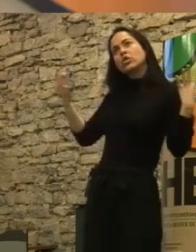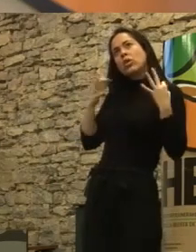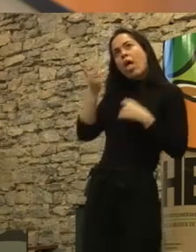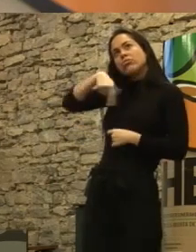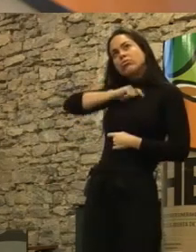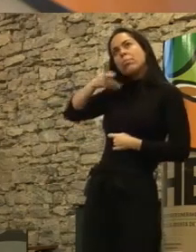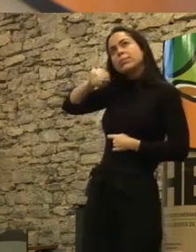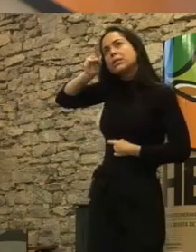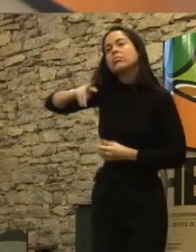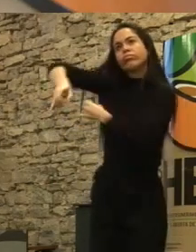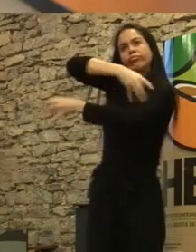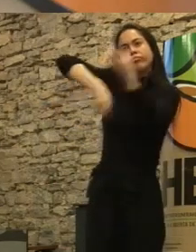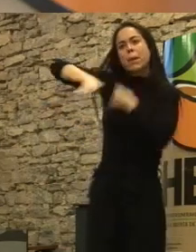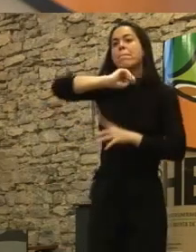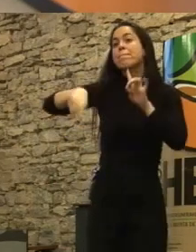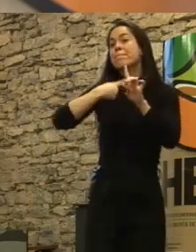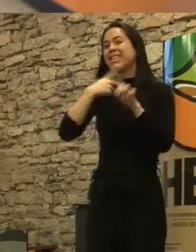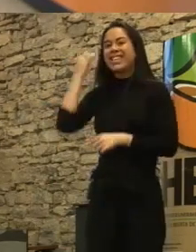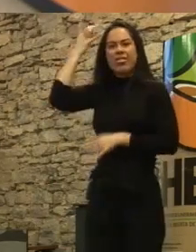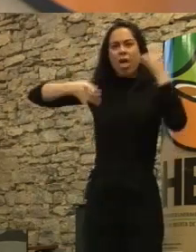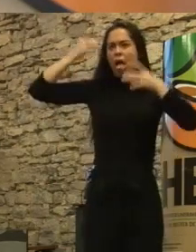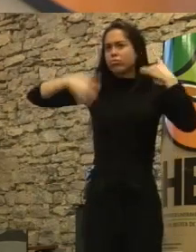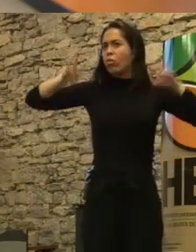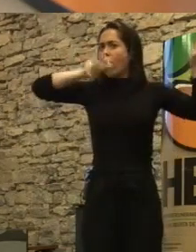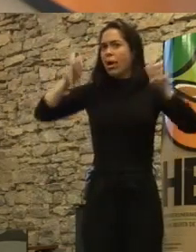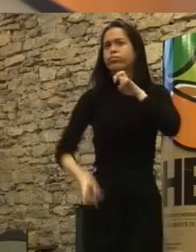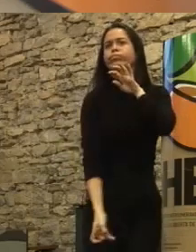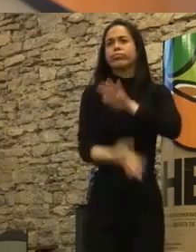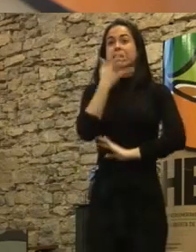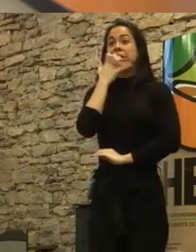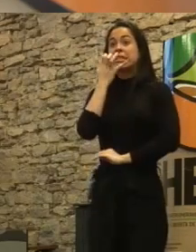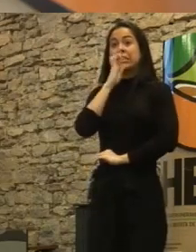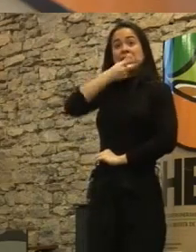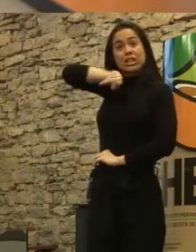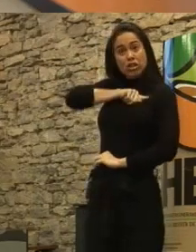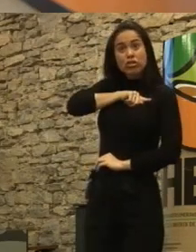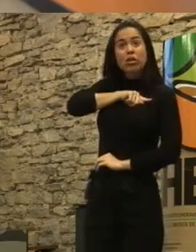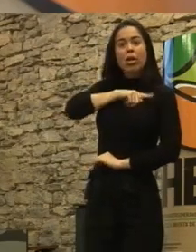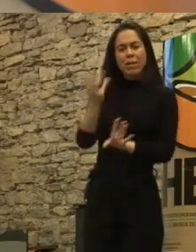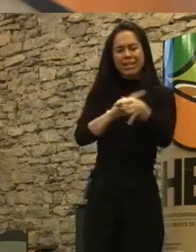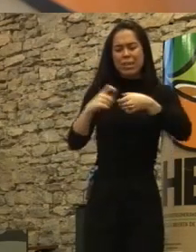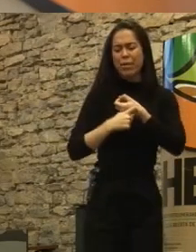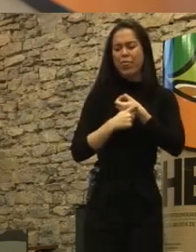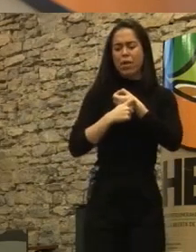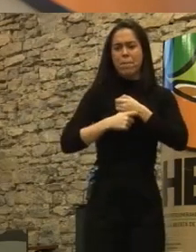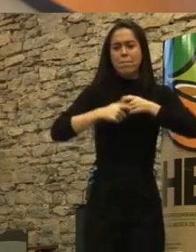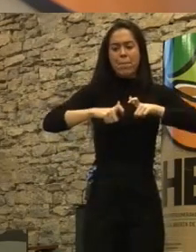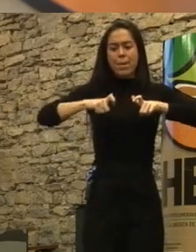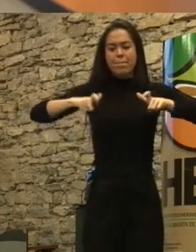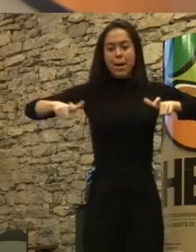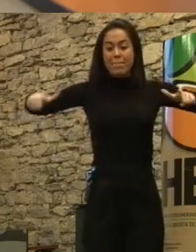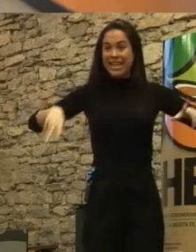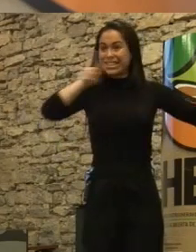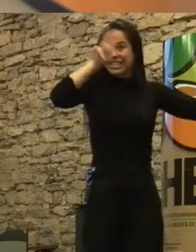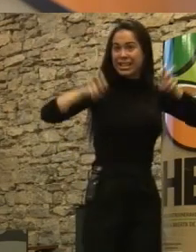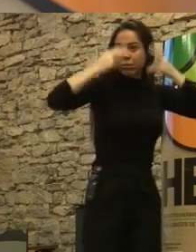y a construir nuevas ideas y prácticas. Y es que si conseguimos una mayor y mejor participación ciudadana en los asuntos públicos,